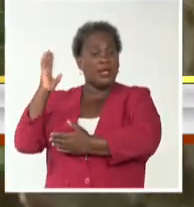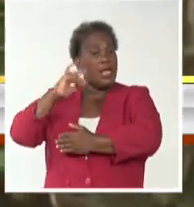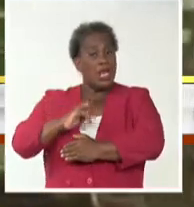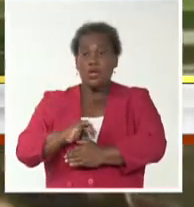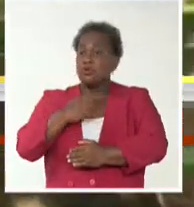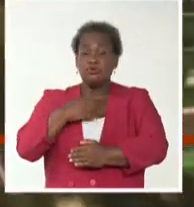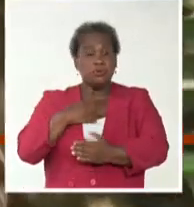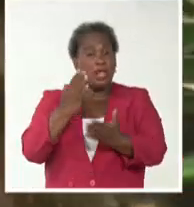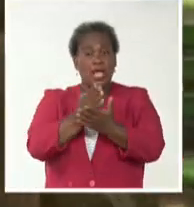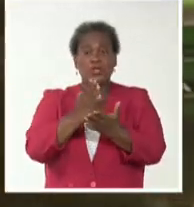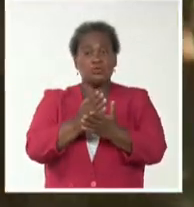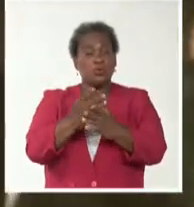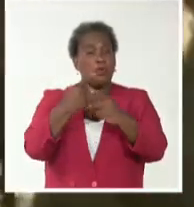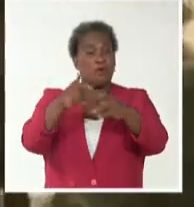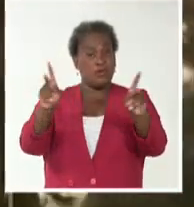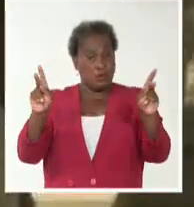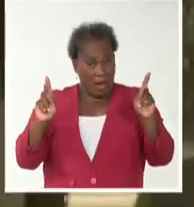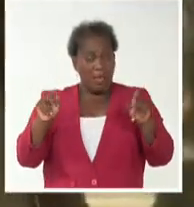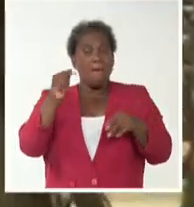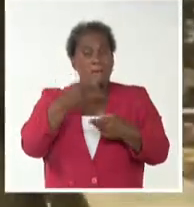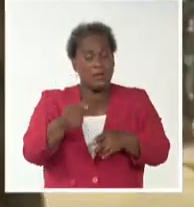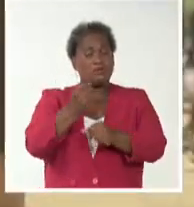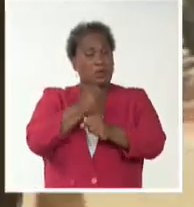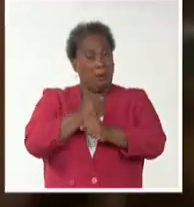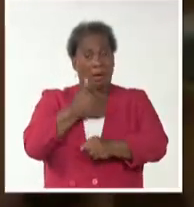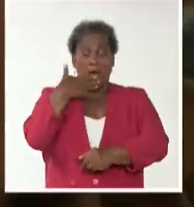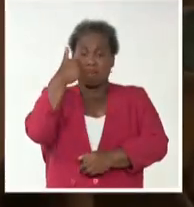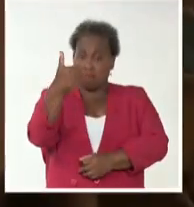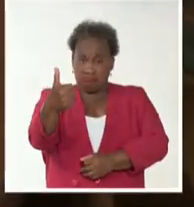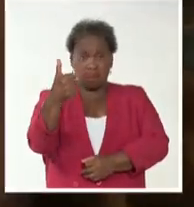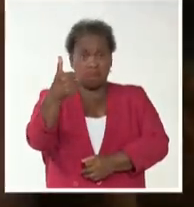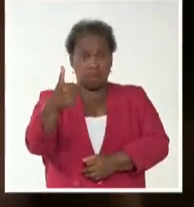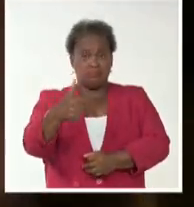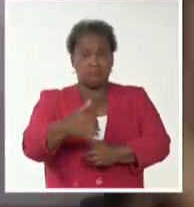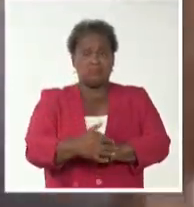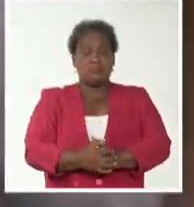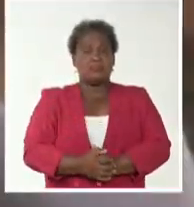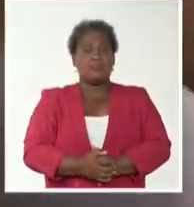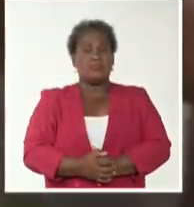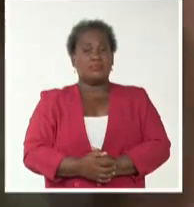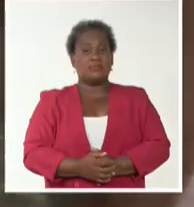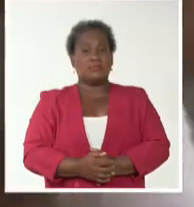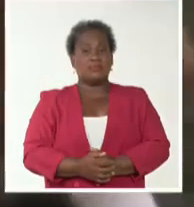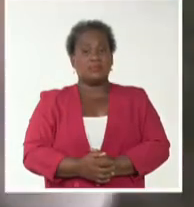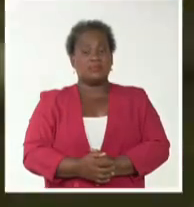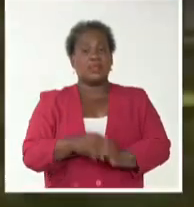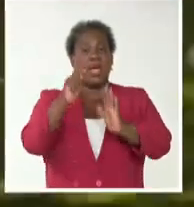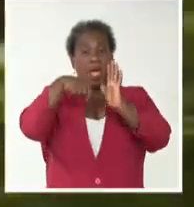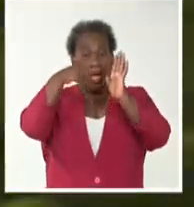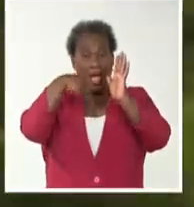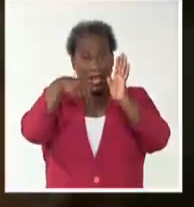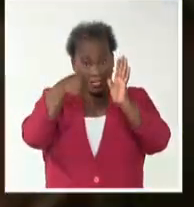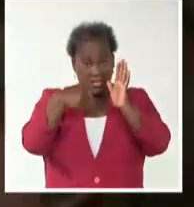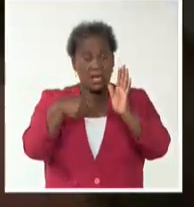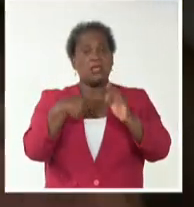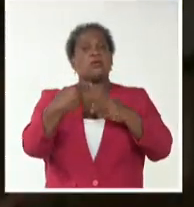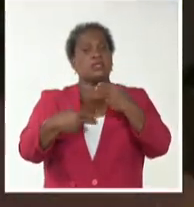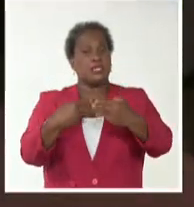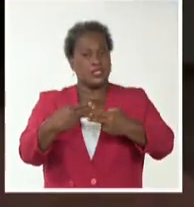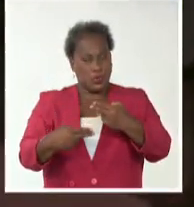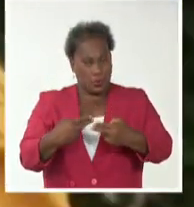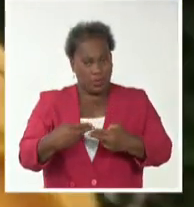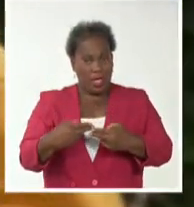profesionales es una profesional de impresionante agudeza. Tiene que irse ya. Al cine llegó de la mano de Rigoberto Jiménez en